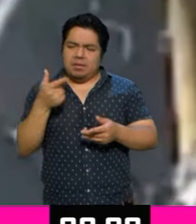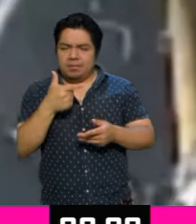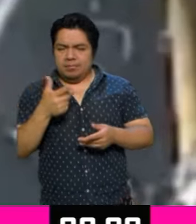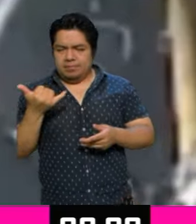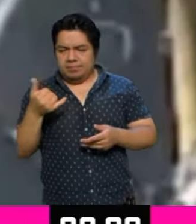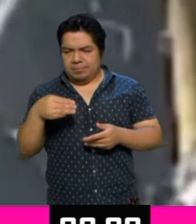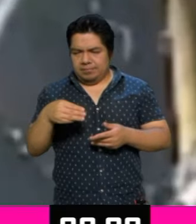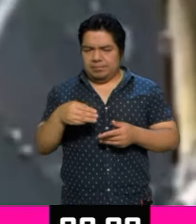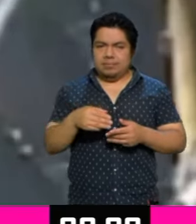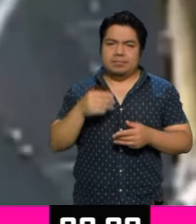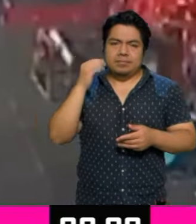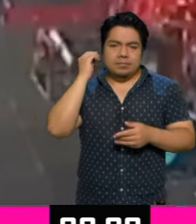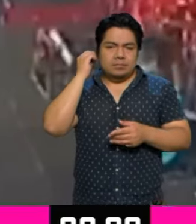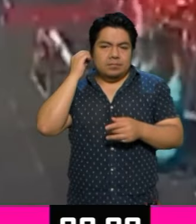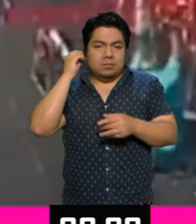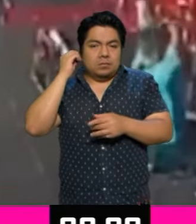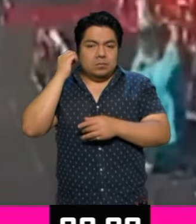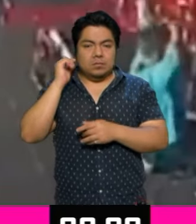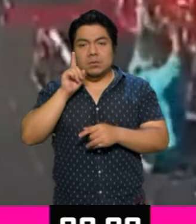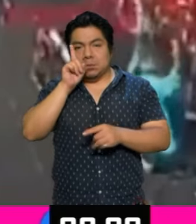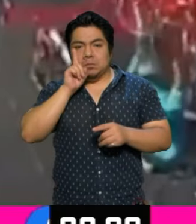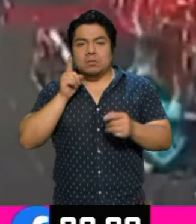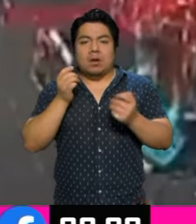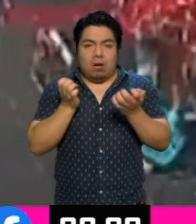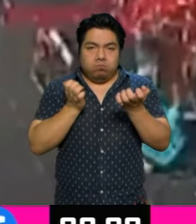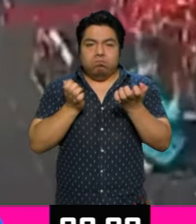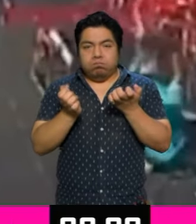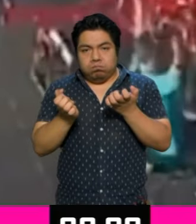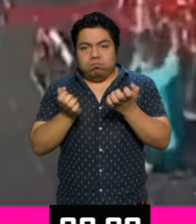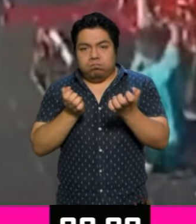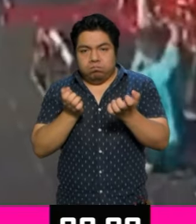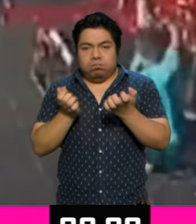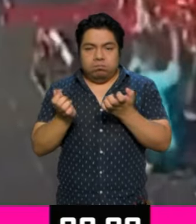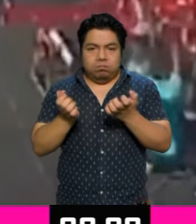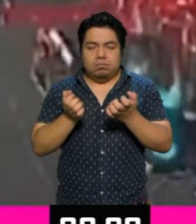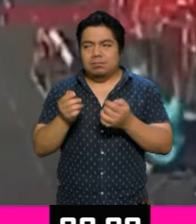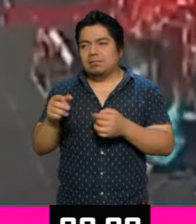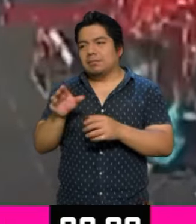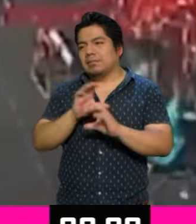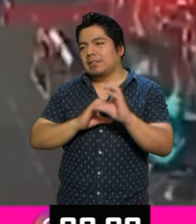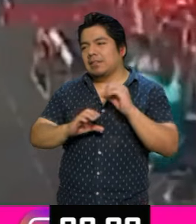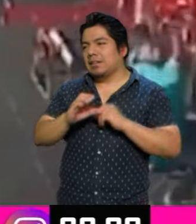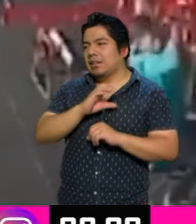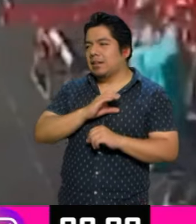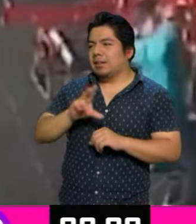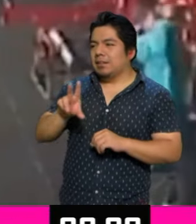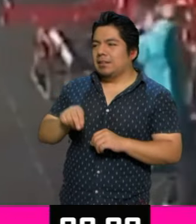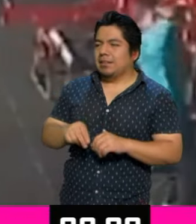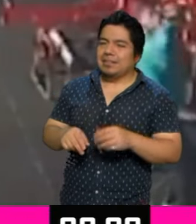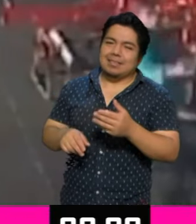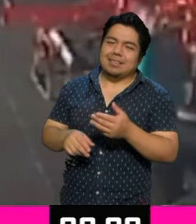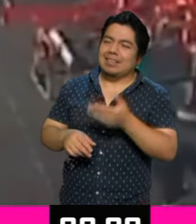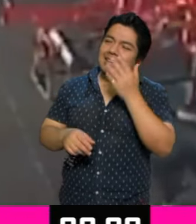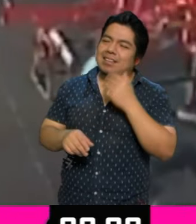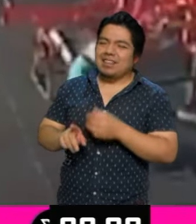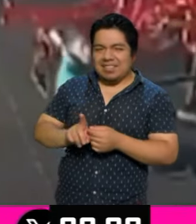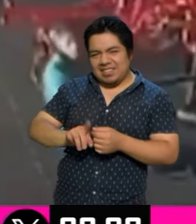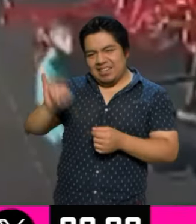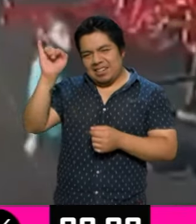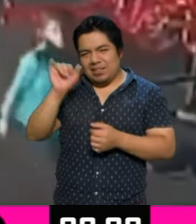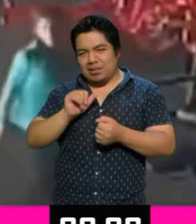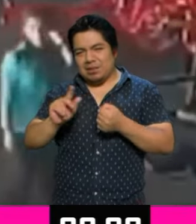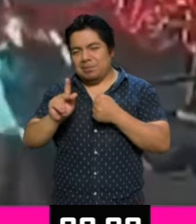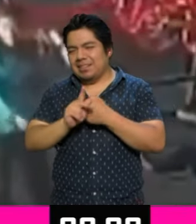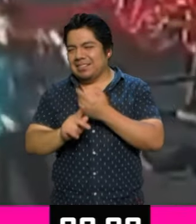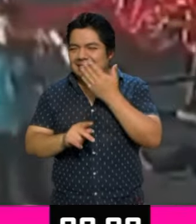bueno, esta chava fue al gimnasio. Así no, Claudia, están diciendo que así Manuelito. No, Claudia. Fue en Indonesia,